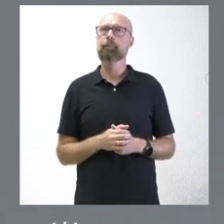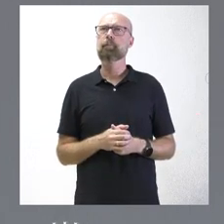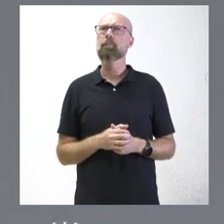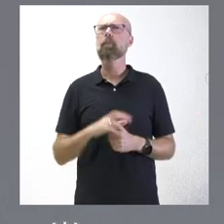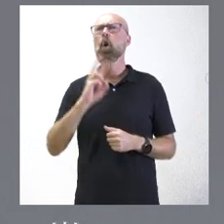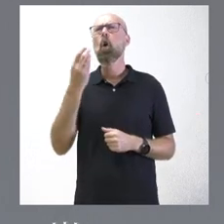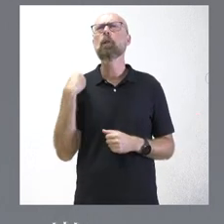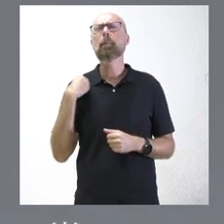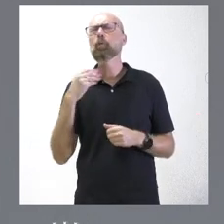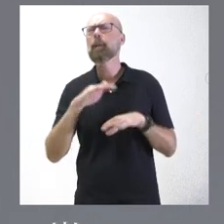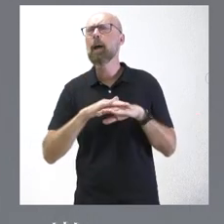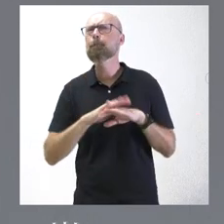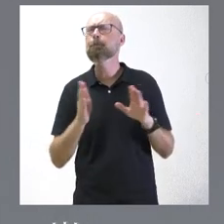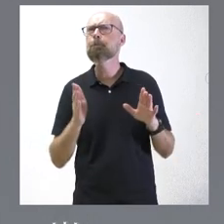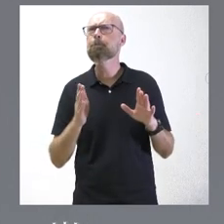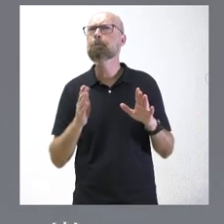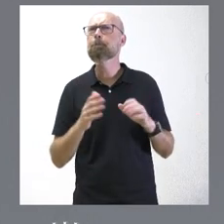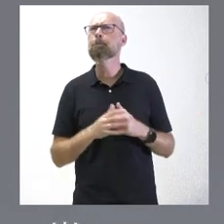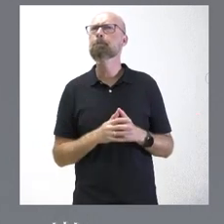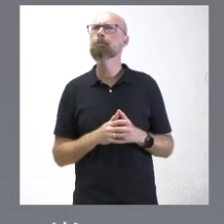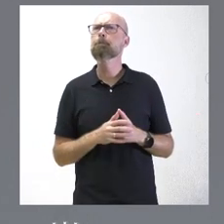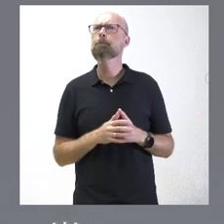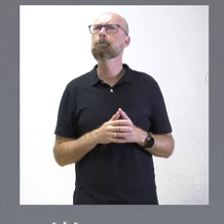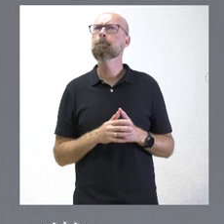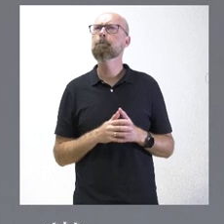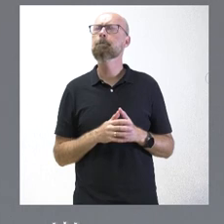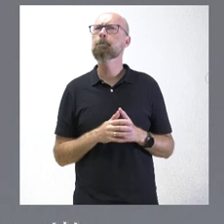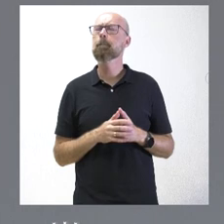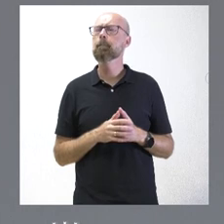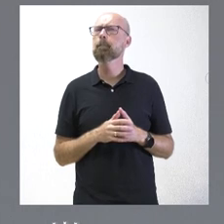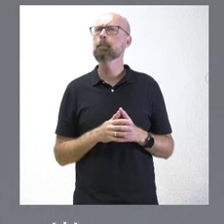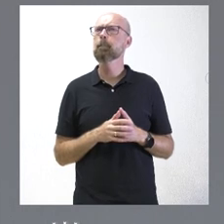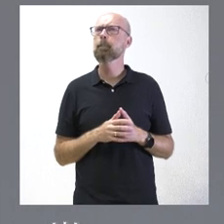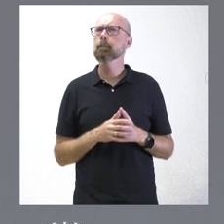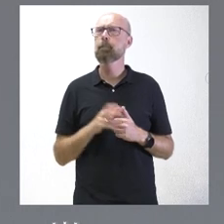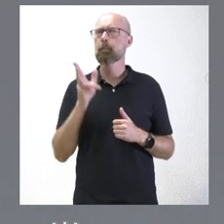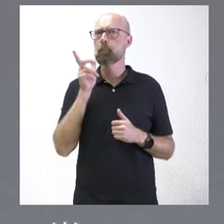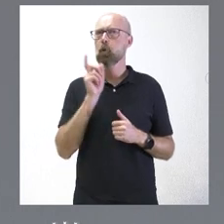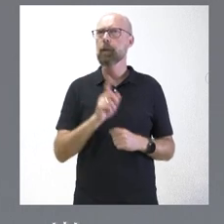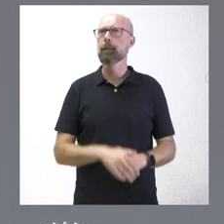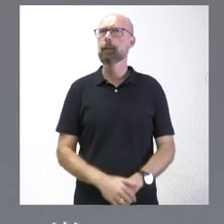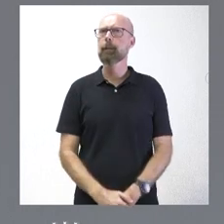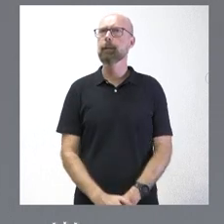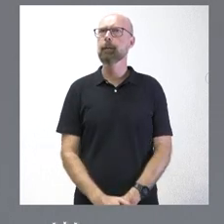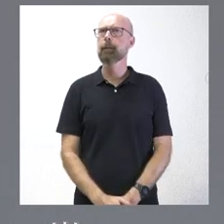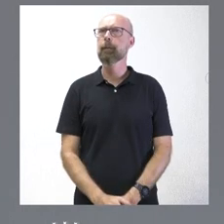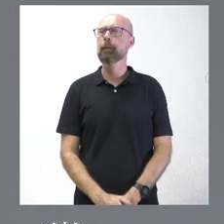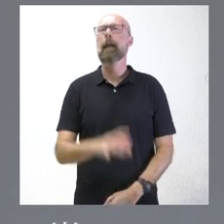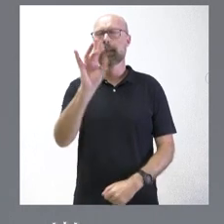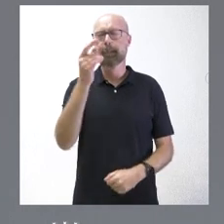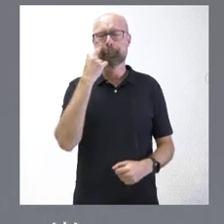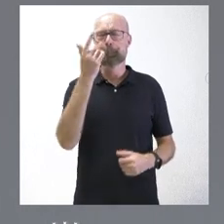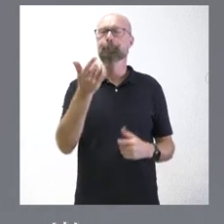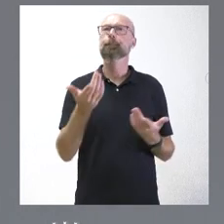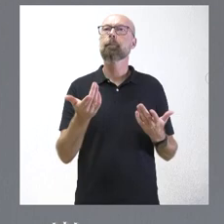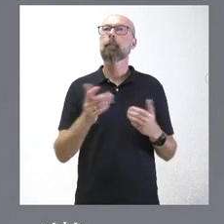la otra pregunta de la calidad de la evaluación anual de la calidad no sé cómo prevén hacerlos ni ustedes si en principio